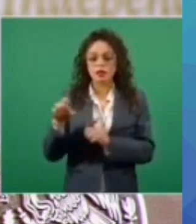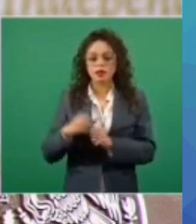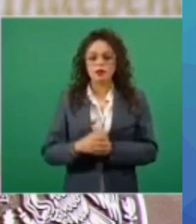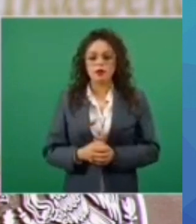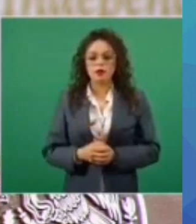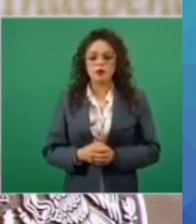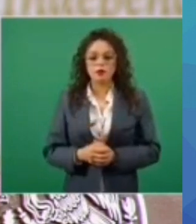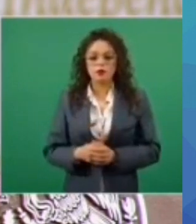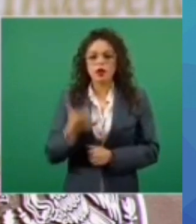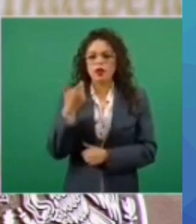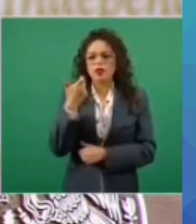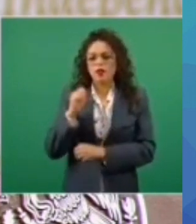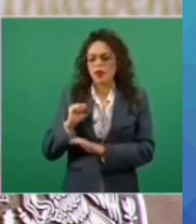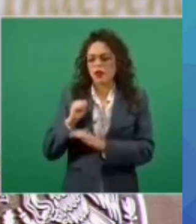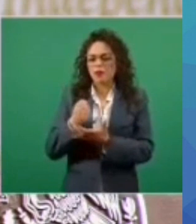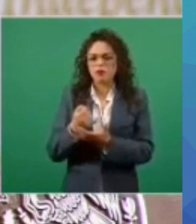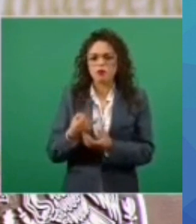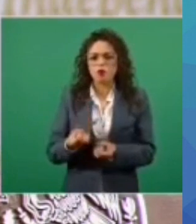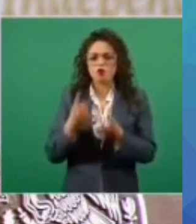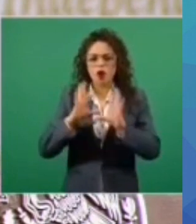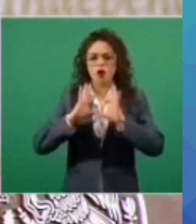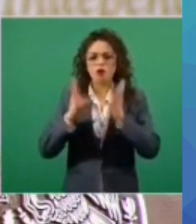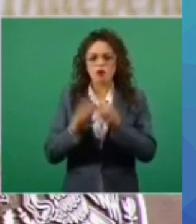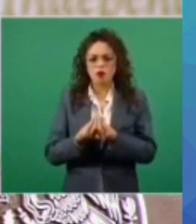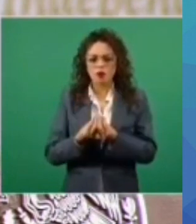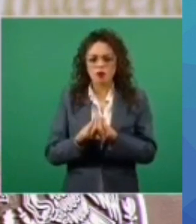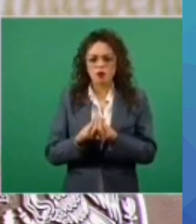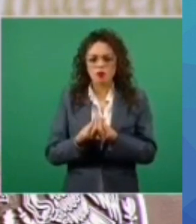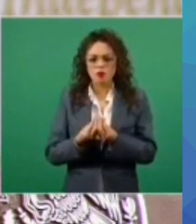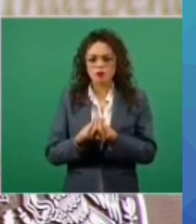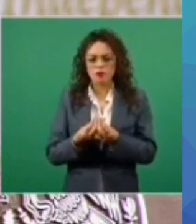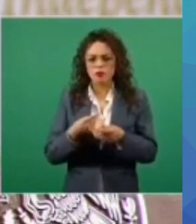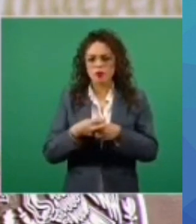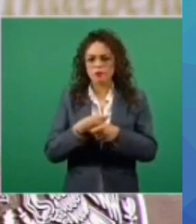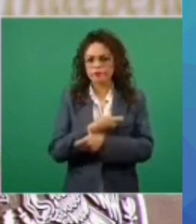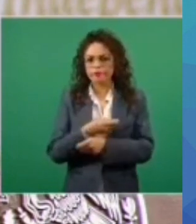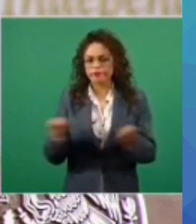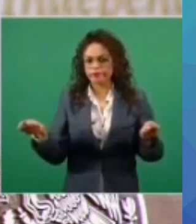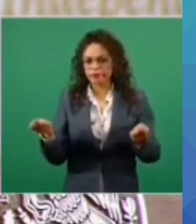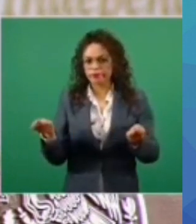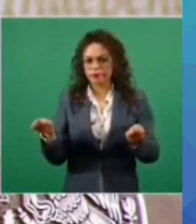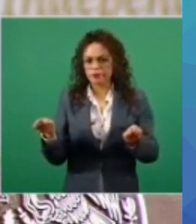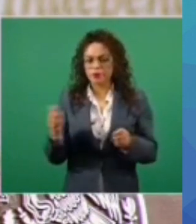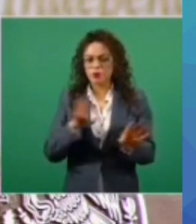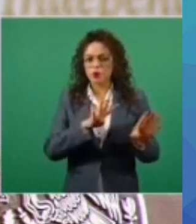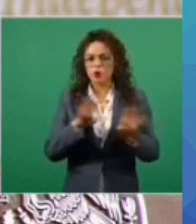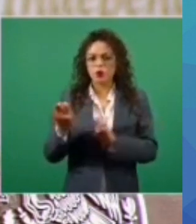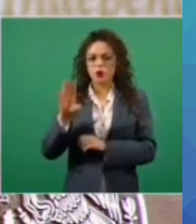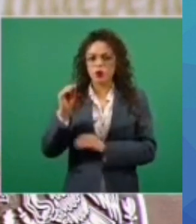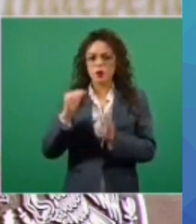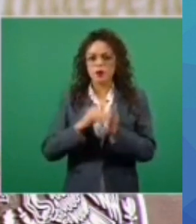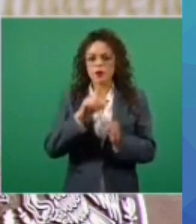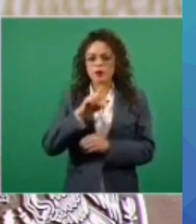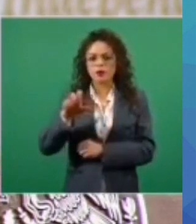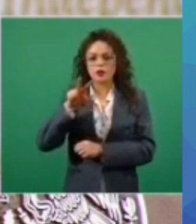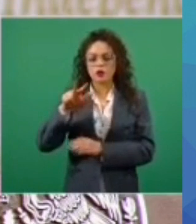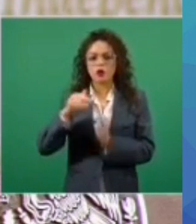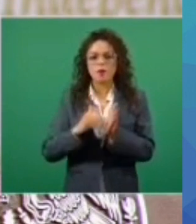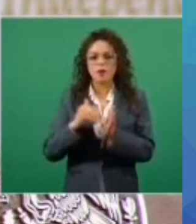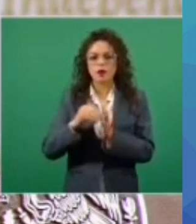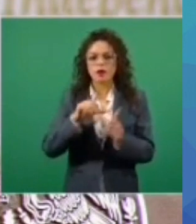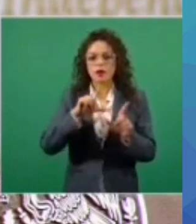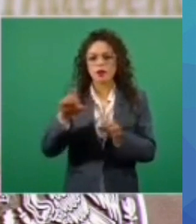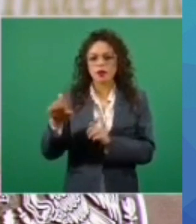esta información es para ti. El día de hoy te traigo información bastante buena para que se te facilite todo